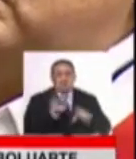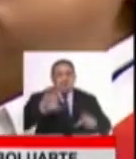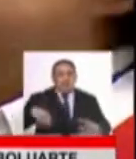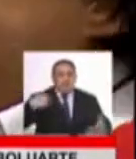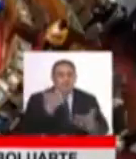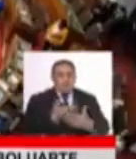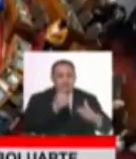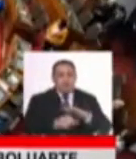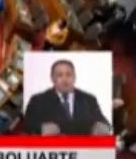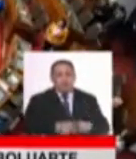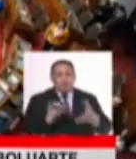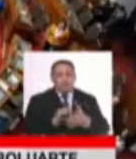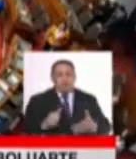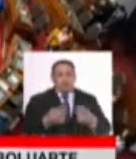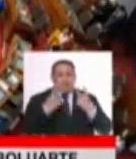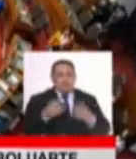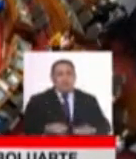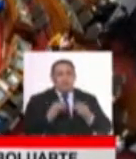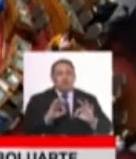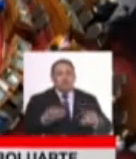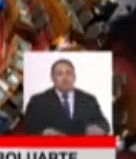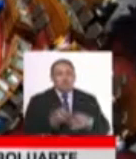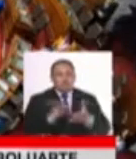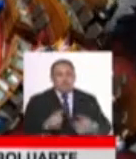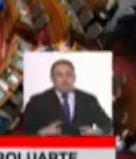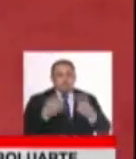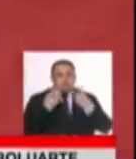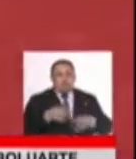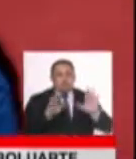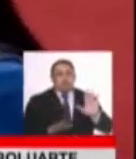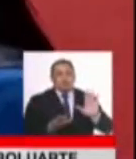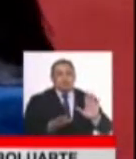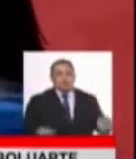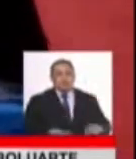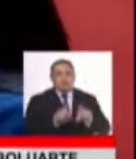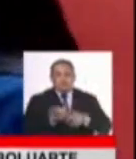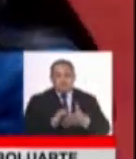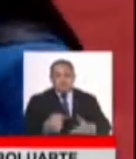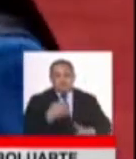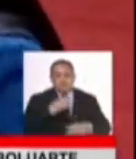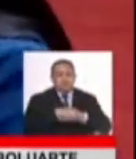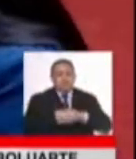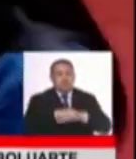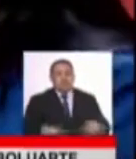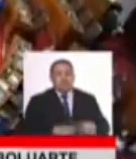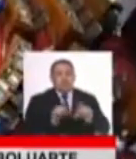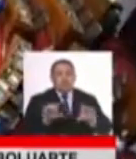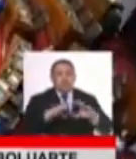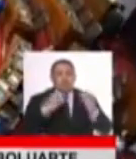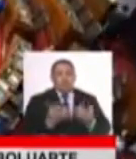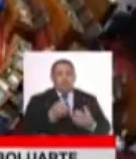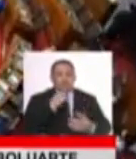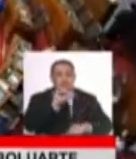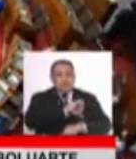un reconocimiento que sigue pendiente, no llegó, que lo están esperando ahora los campesinos,